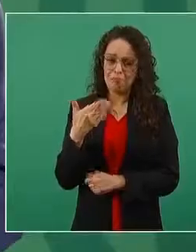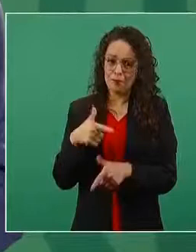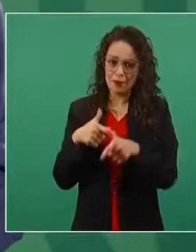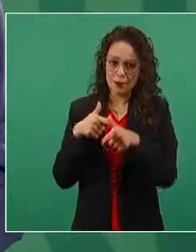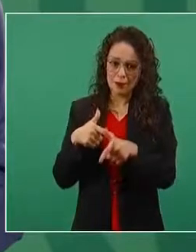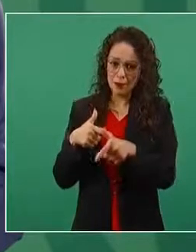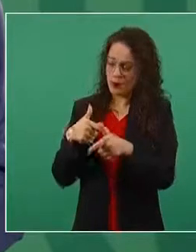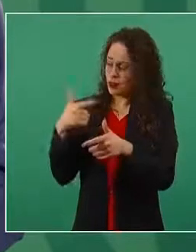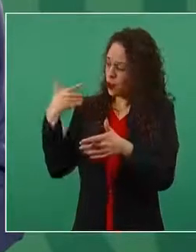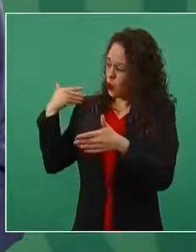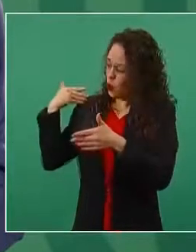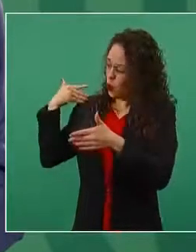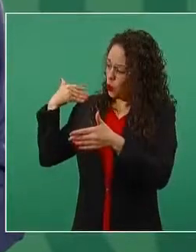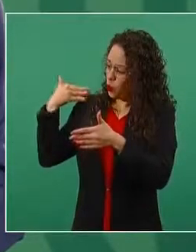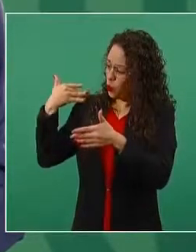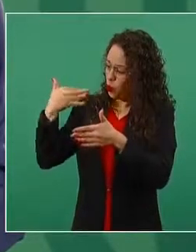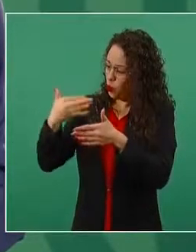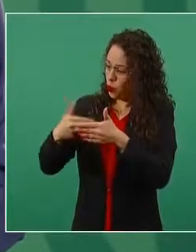a la nación,